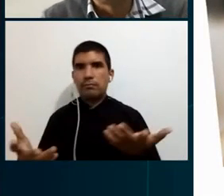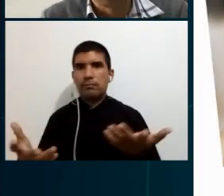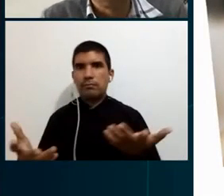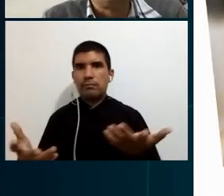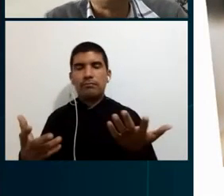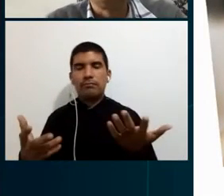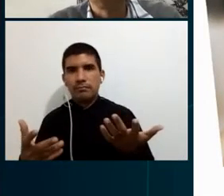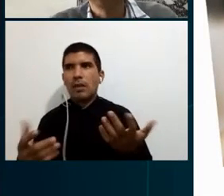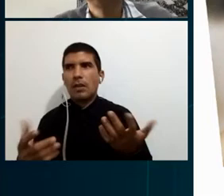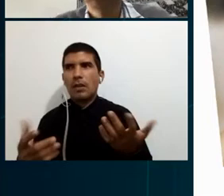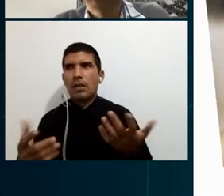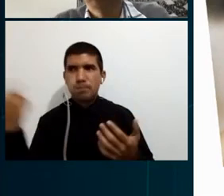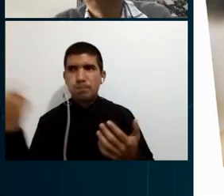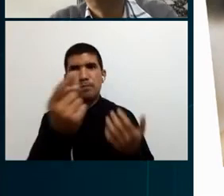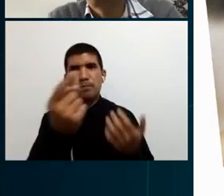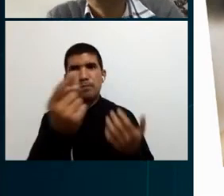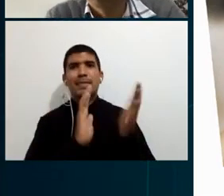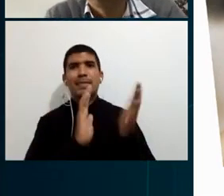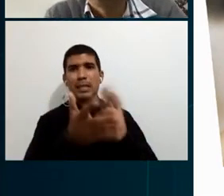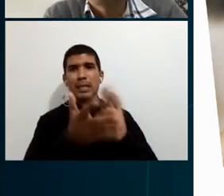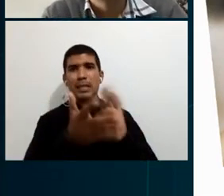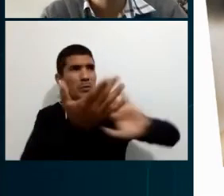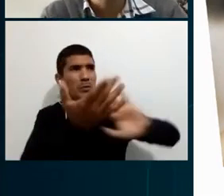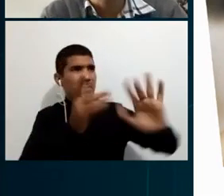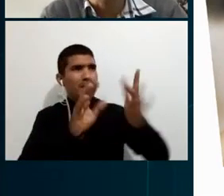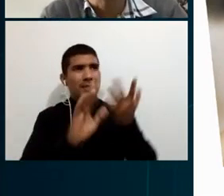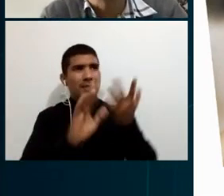Las automatizaciones de procesos